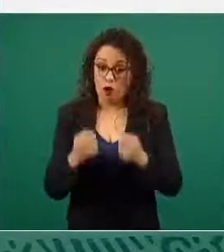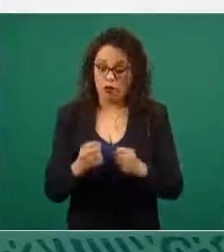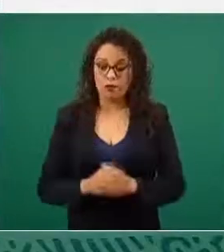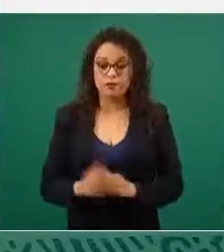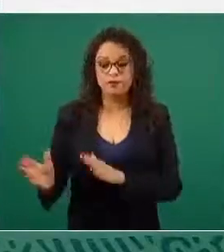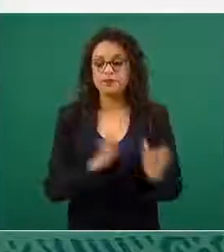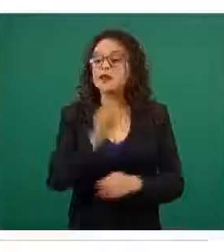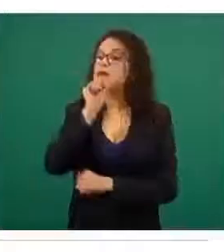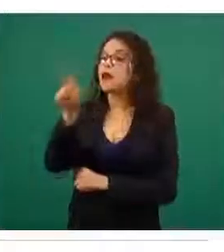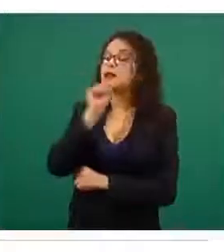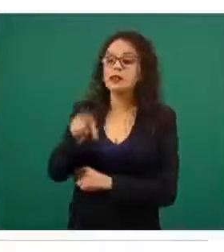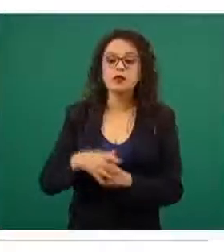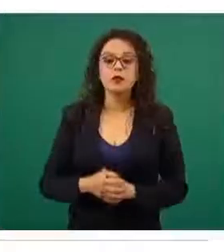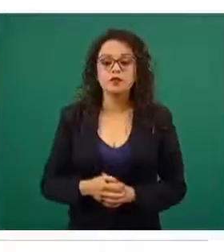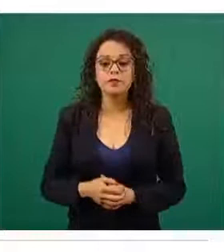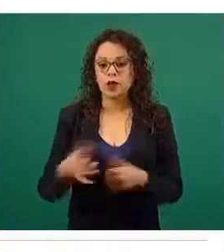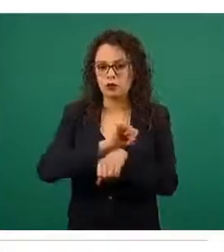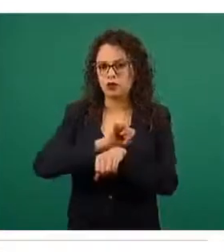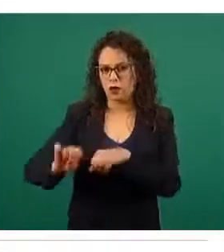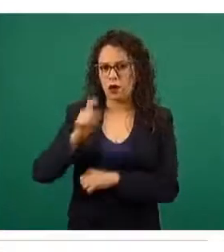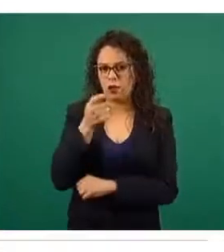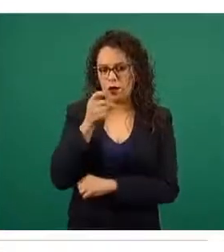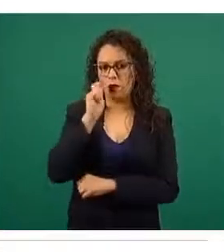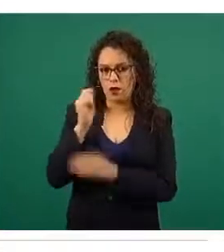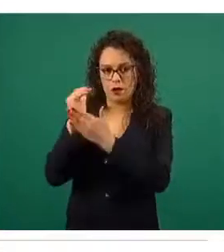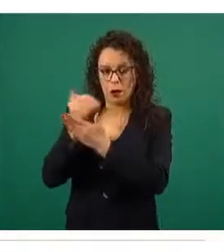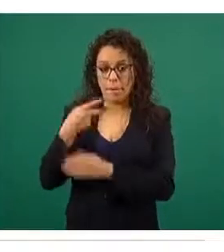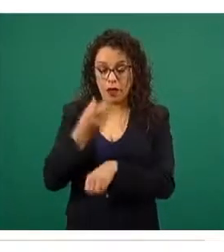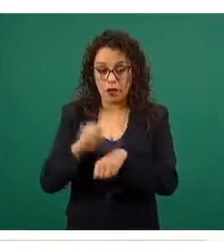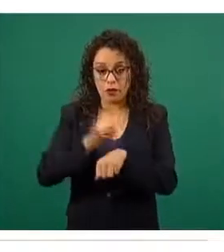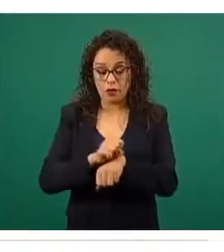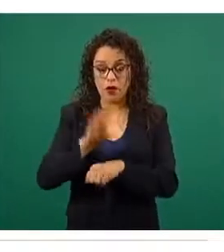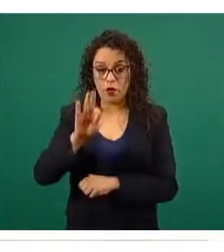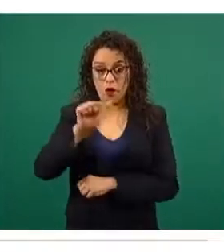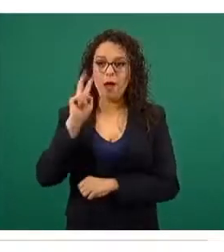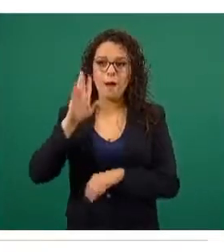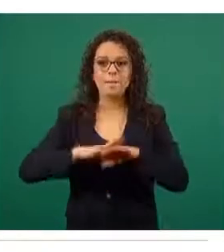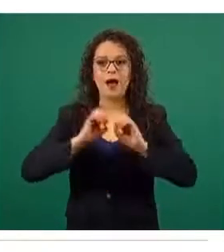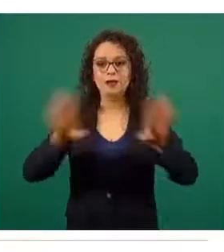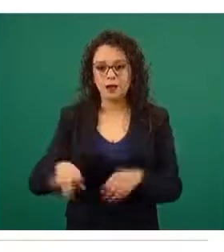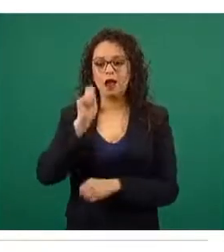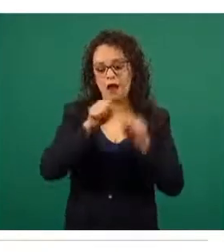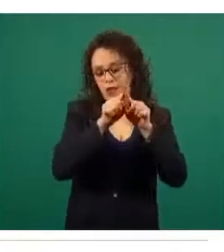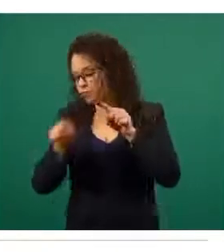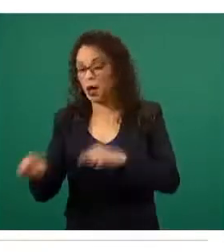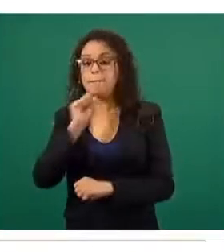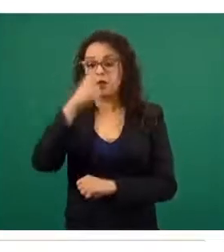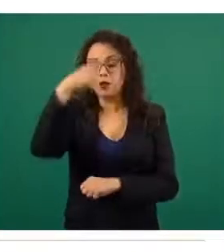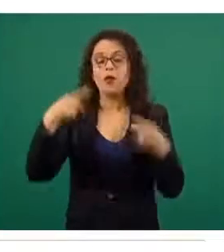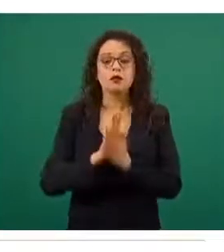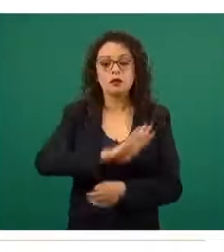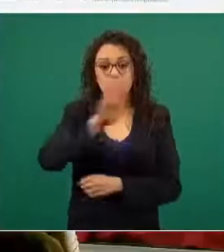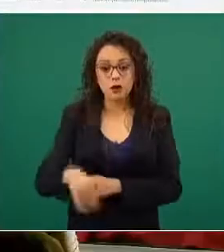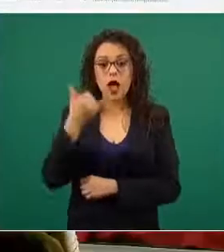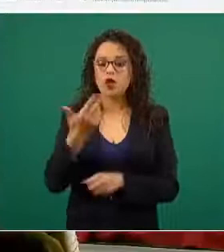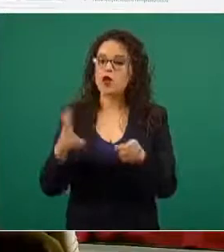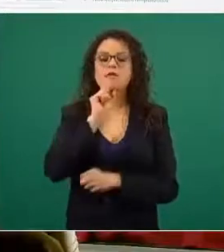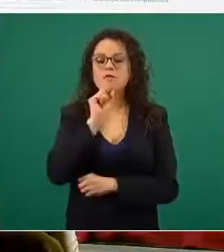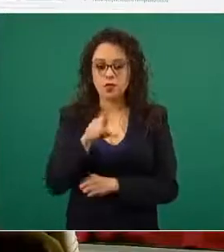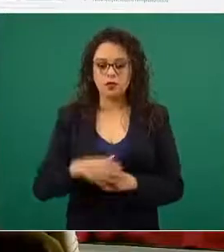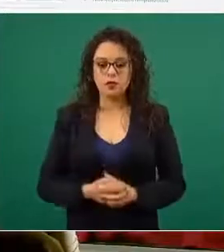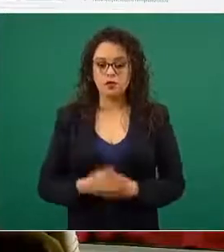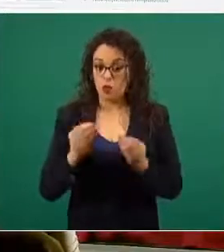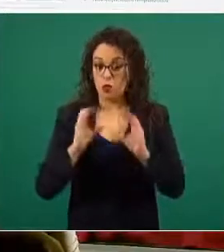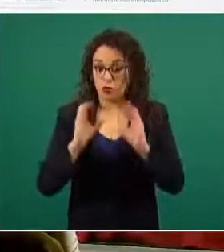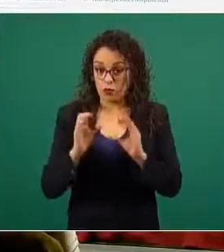siguiente, Jalisco en general con una tendencia suave al ascenso, pero a partir de la semana 46 una tendencia mucho más clara de ascenso, lo mismo en defunciones y la siguiente en hospitalización.